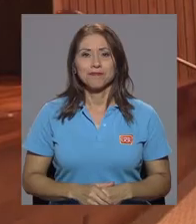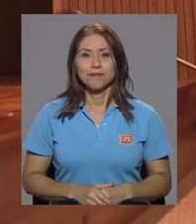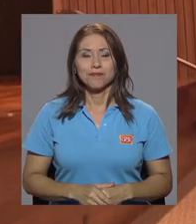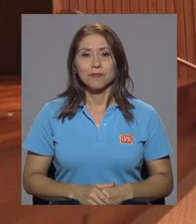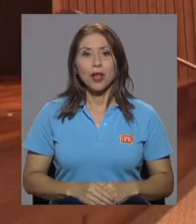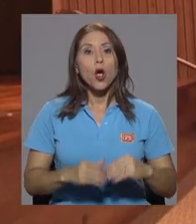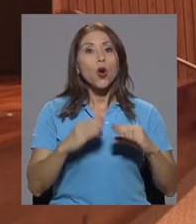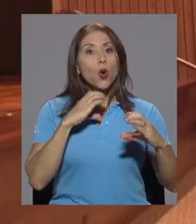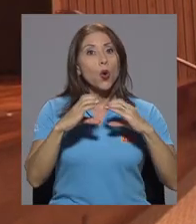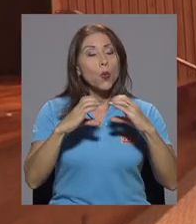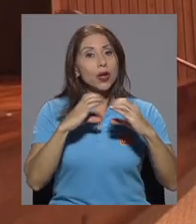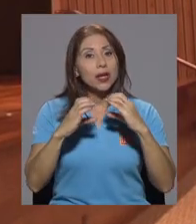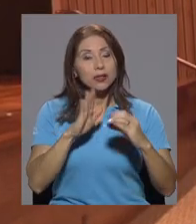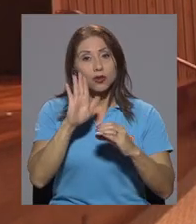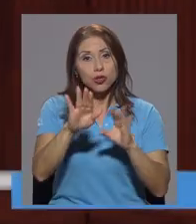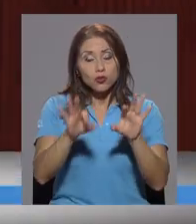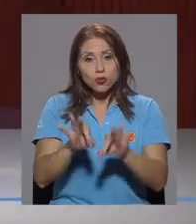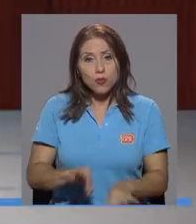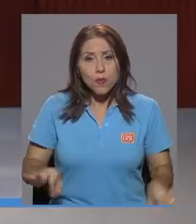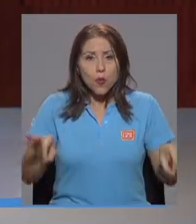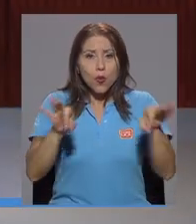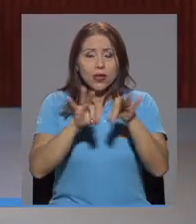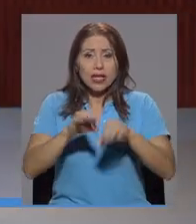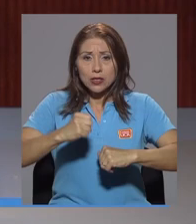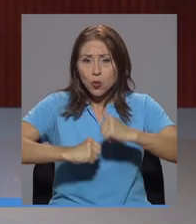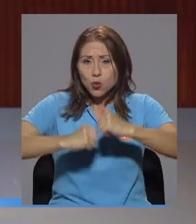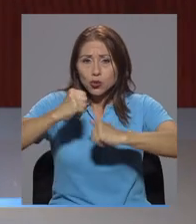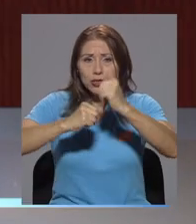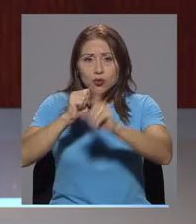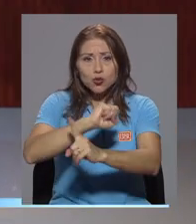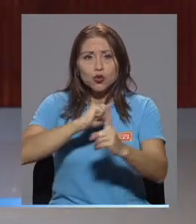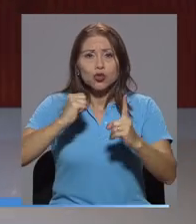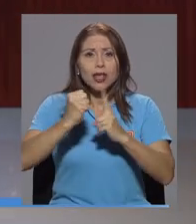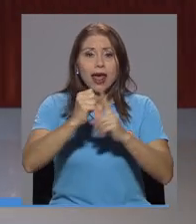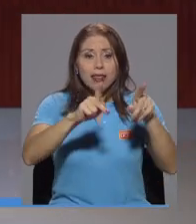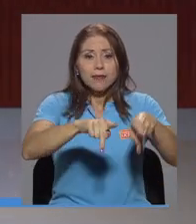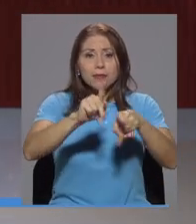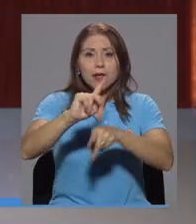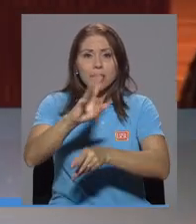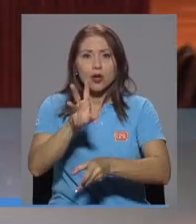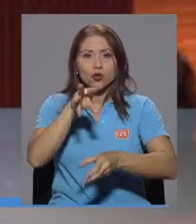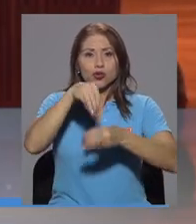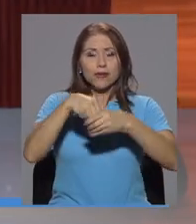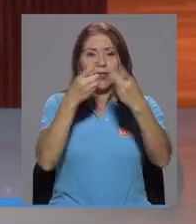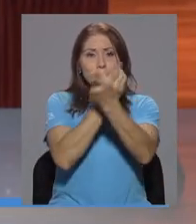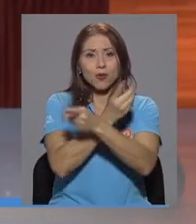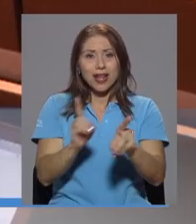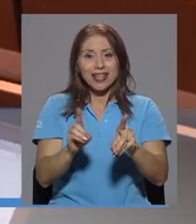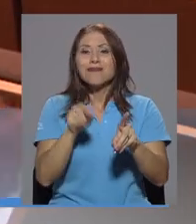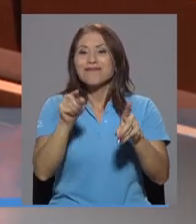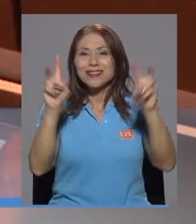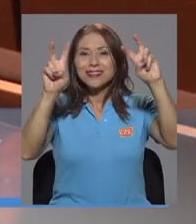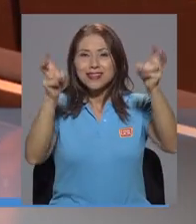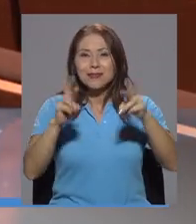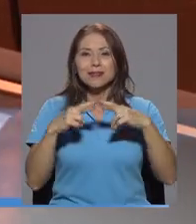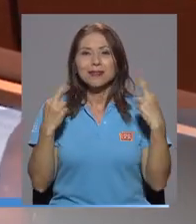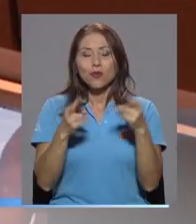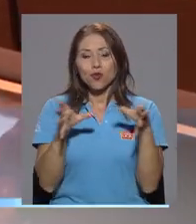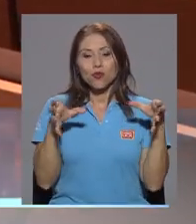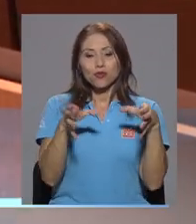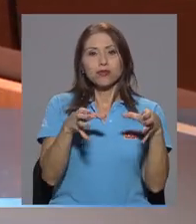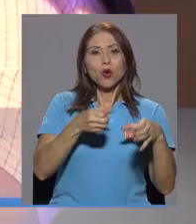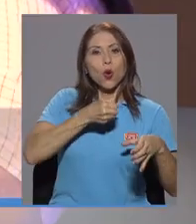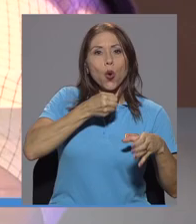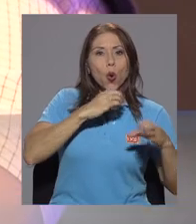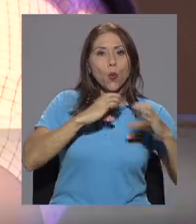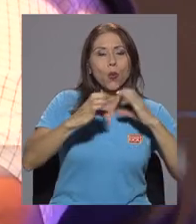La comunicación y su importancia en la construcción de una sociedad inclusiva y democrática fue el tema que reunió a comunicadores e investigadores de la